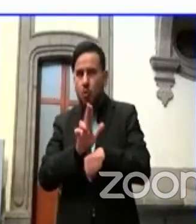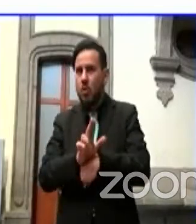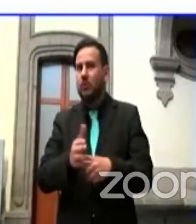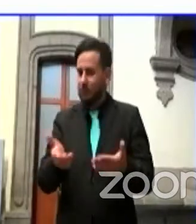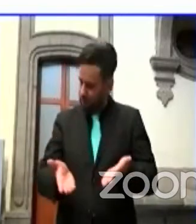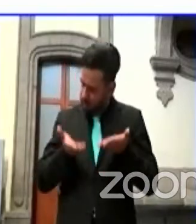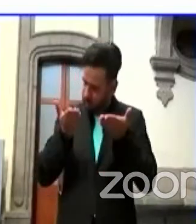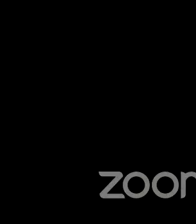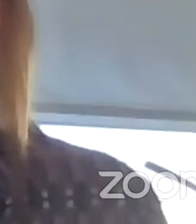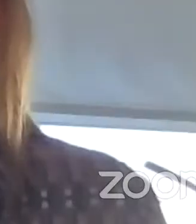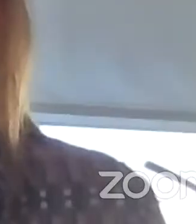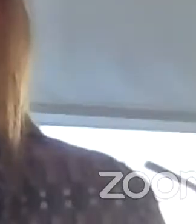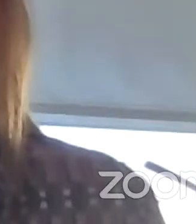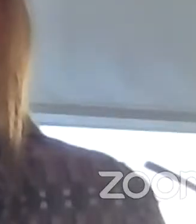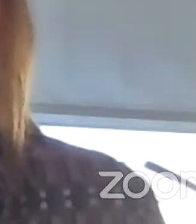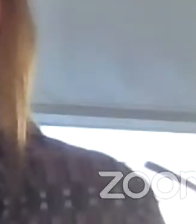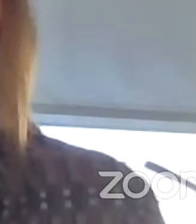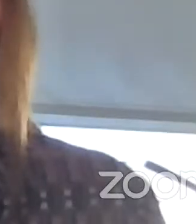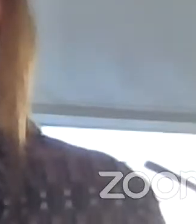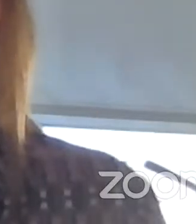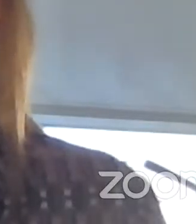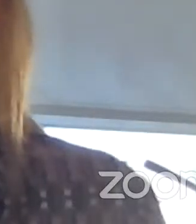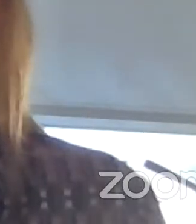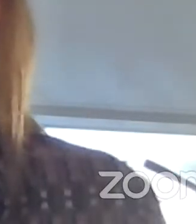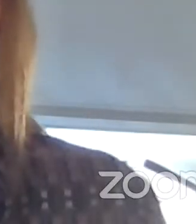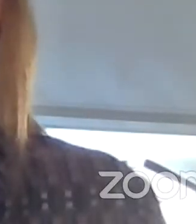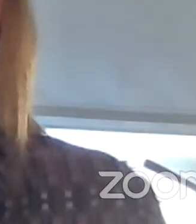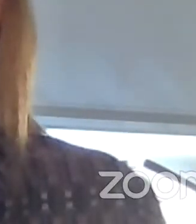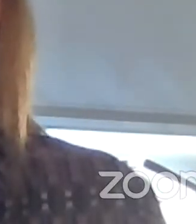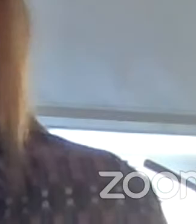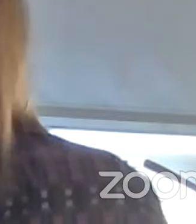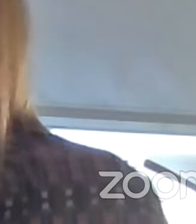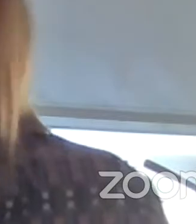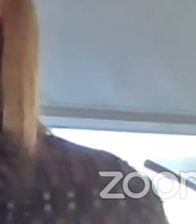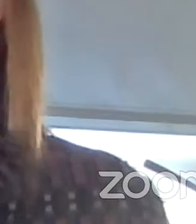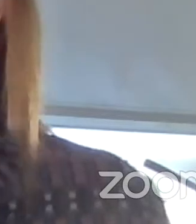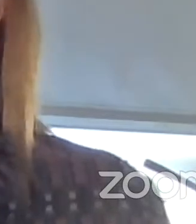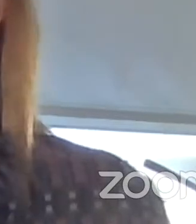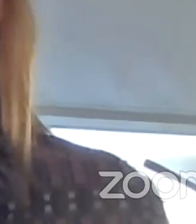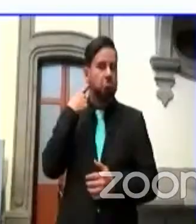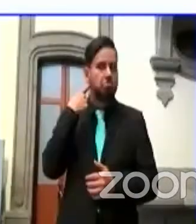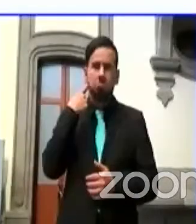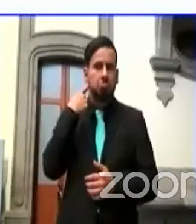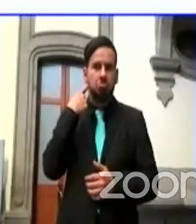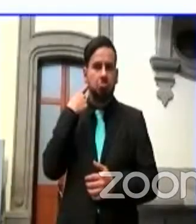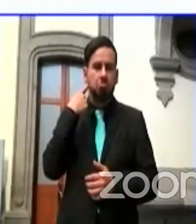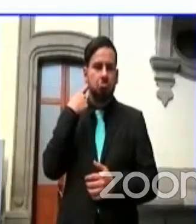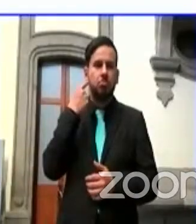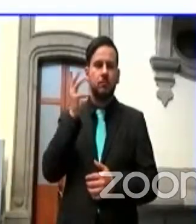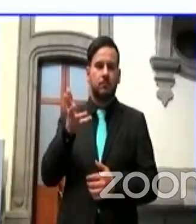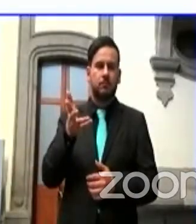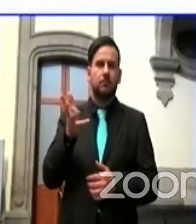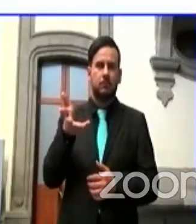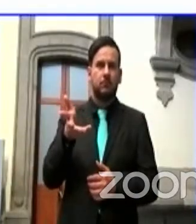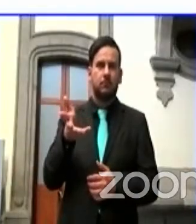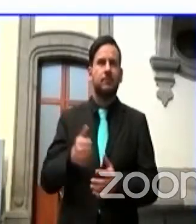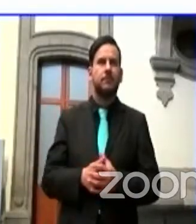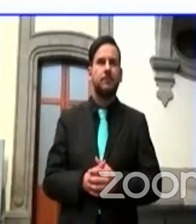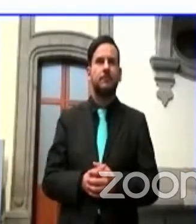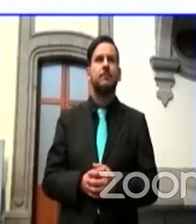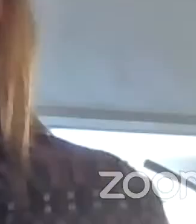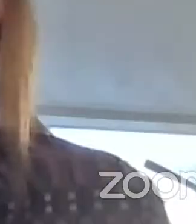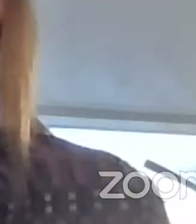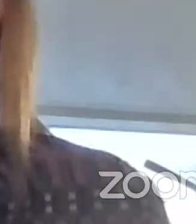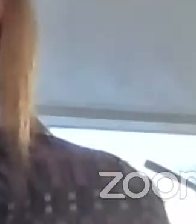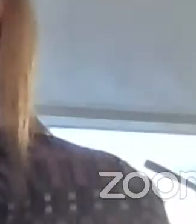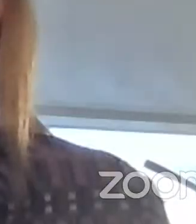Iris. Sí, muy buenas tardes. Muchas gracias. ¿Nos escucha? Ya. Ya.